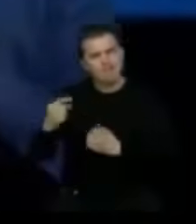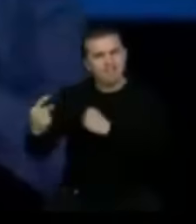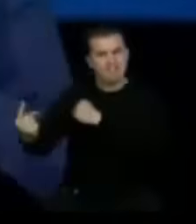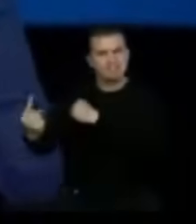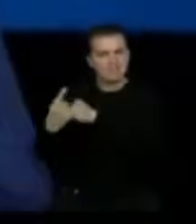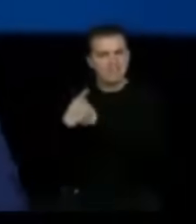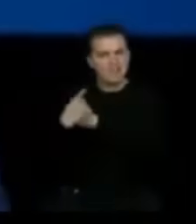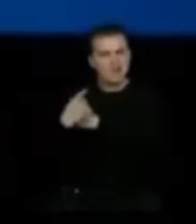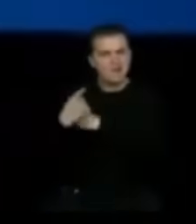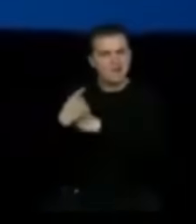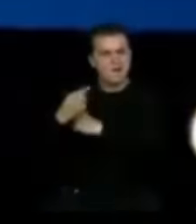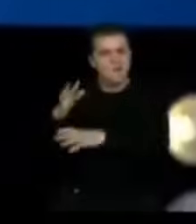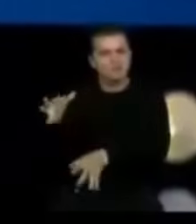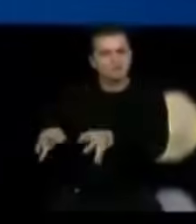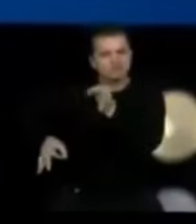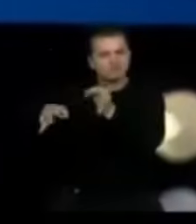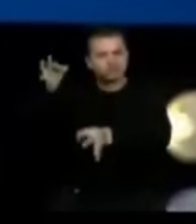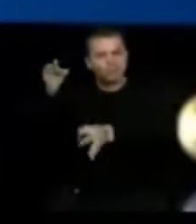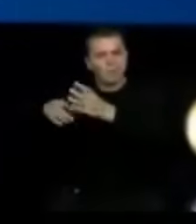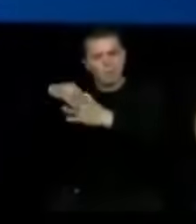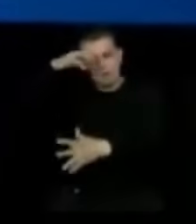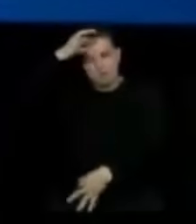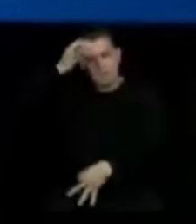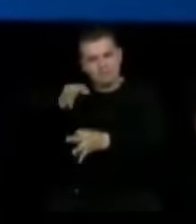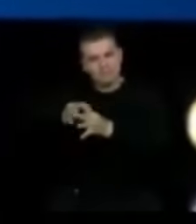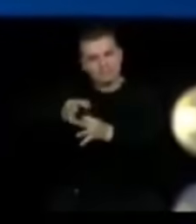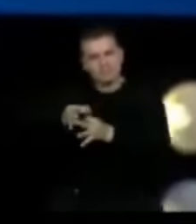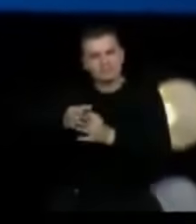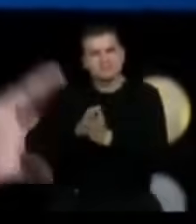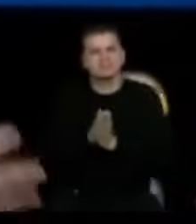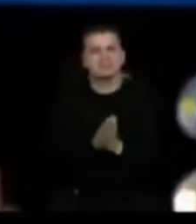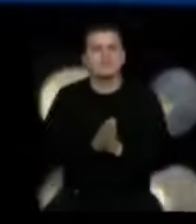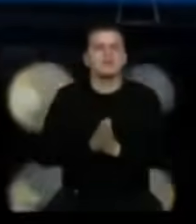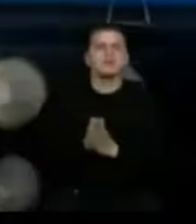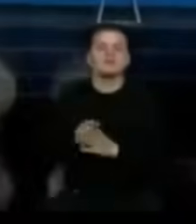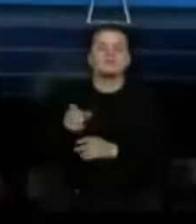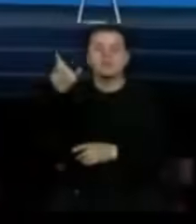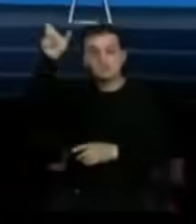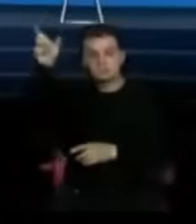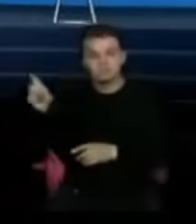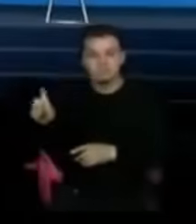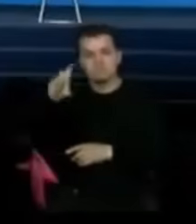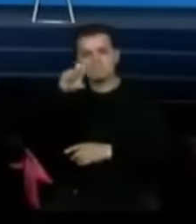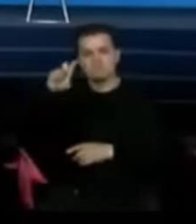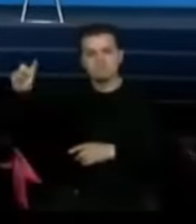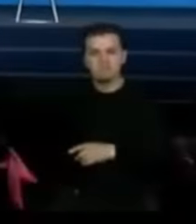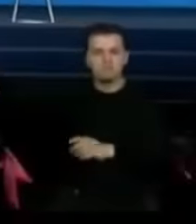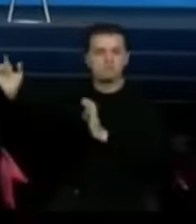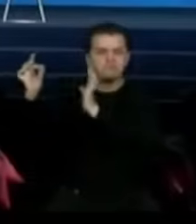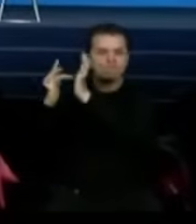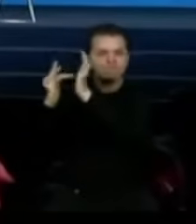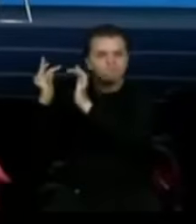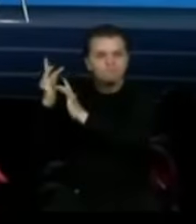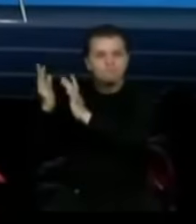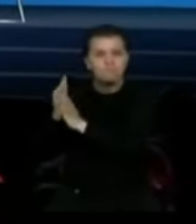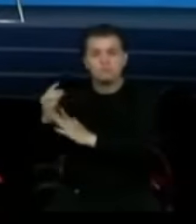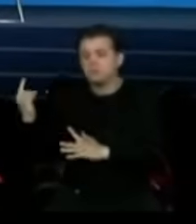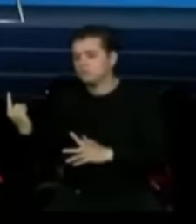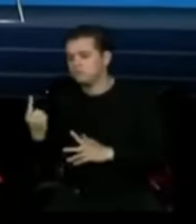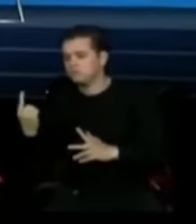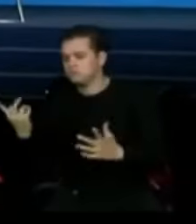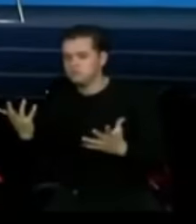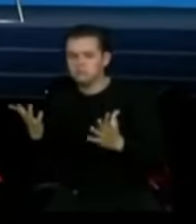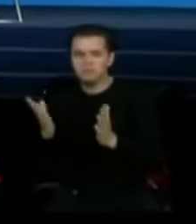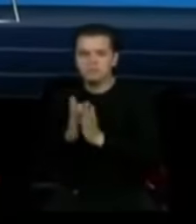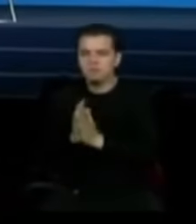declarados justos por la fe. En esa cruz Jesús no